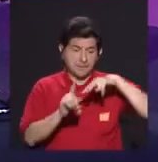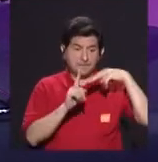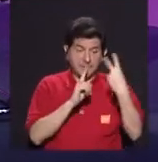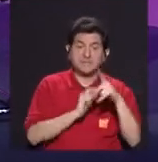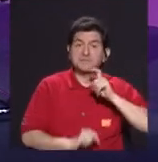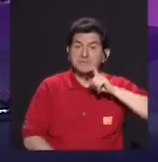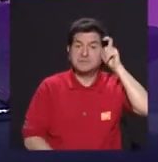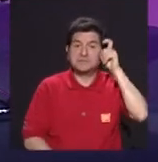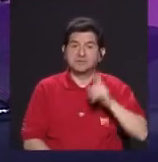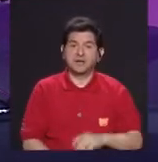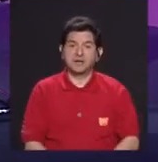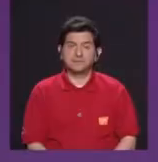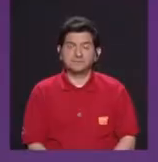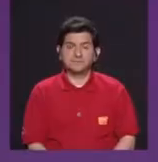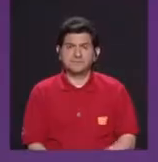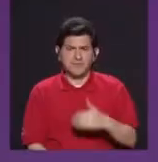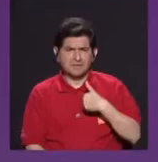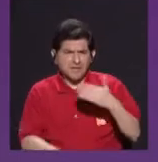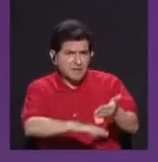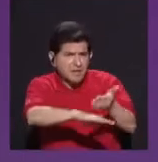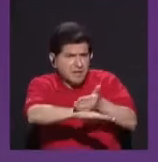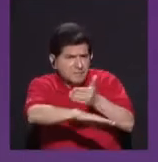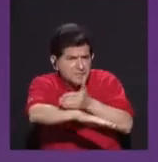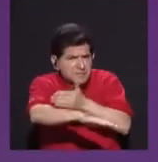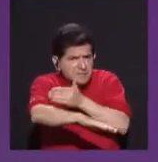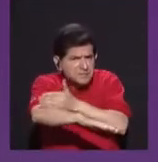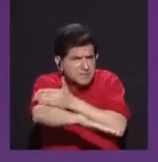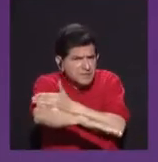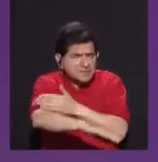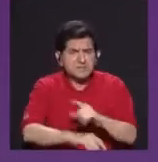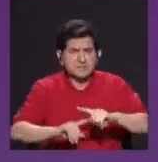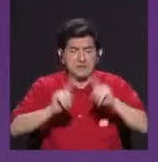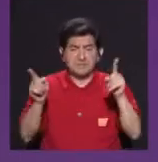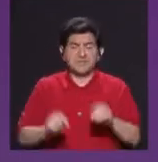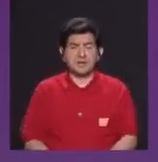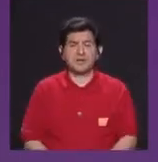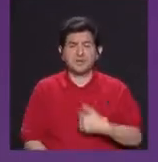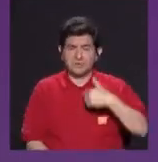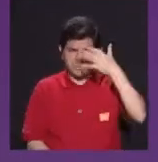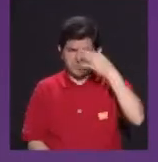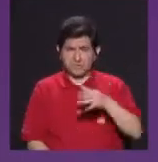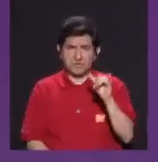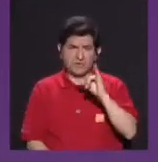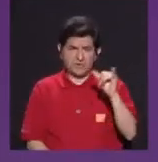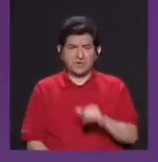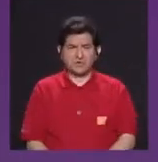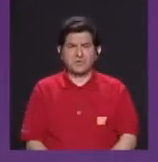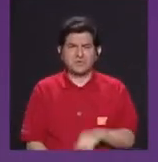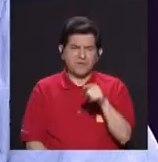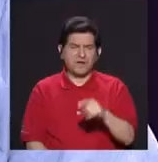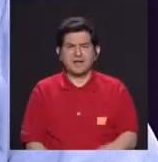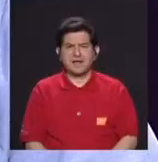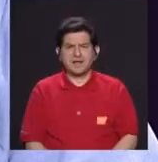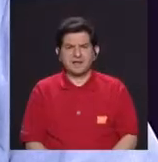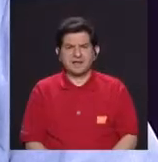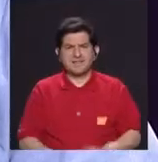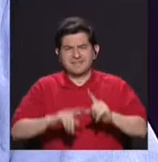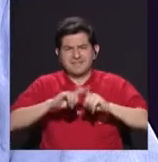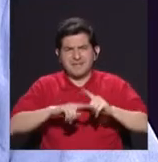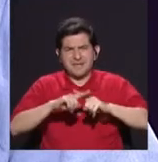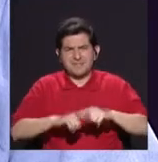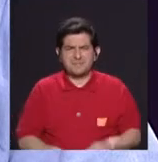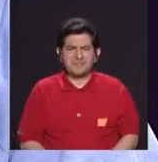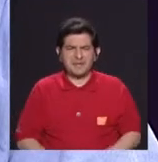de género hemos tenido avances sin duda alguna pero esos avances yo creo que también han sido en zig zag sí